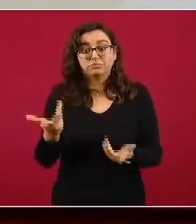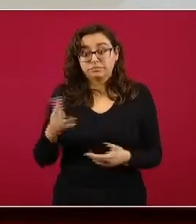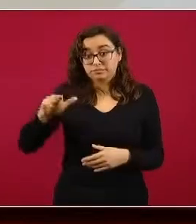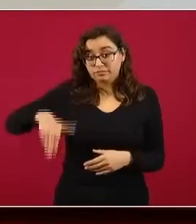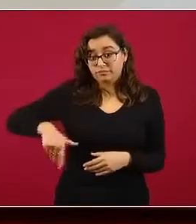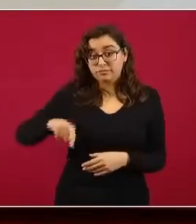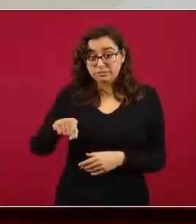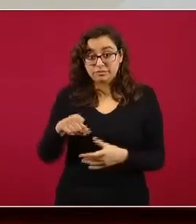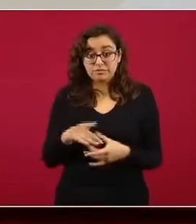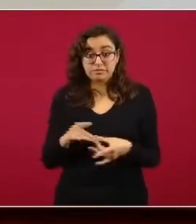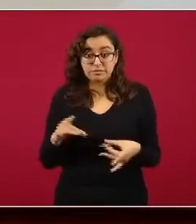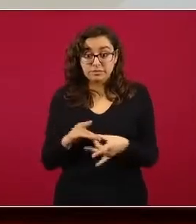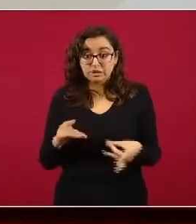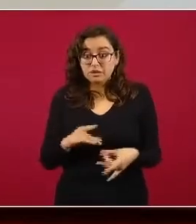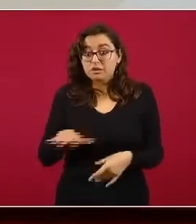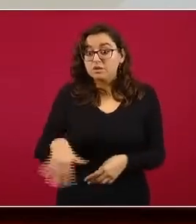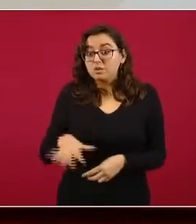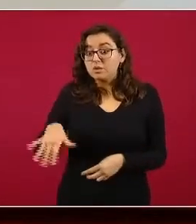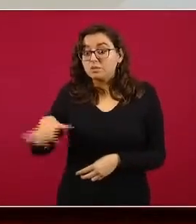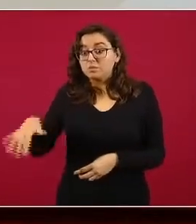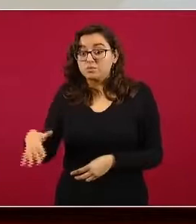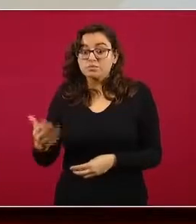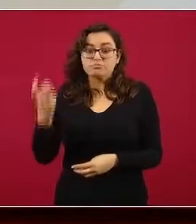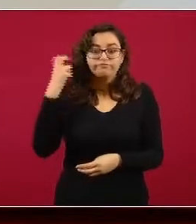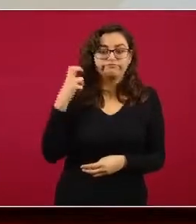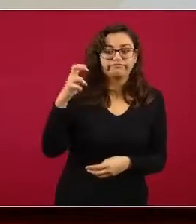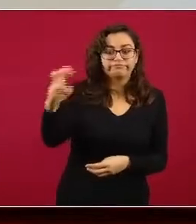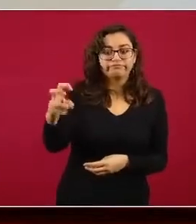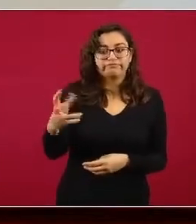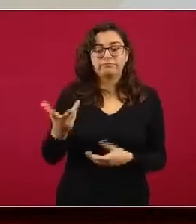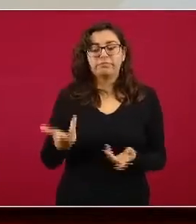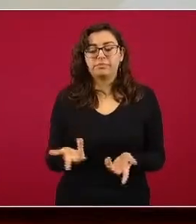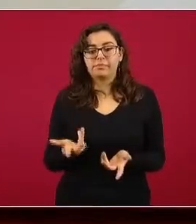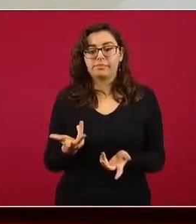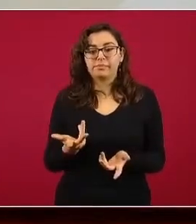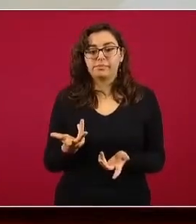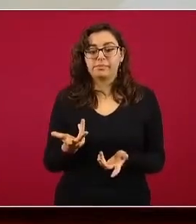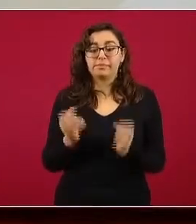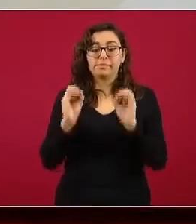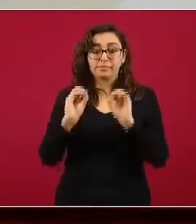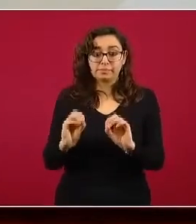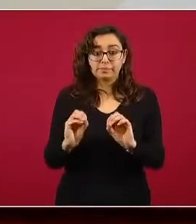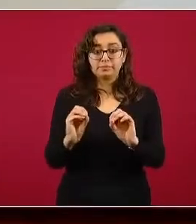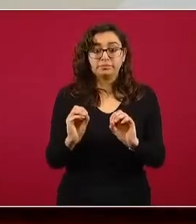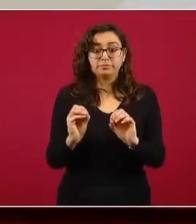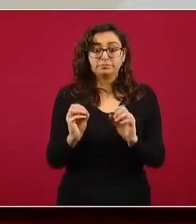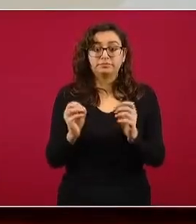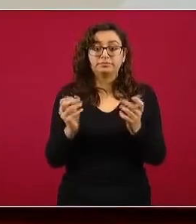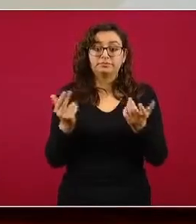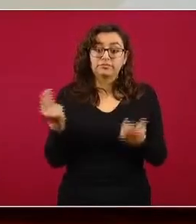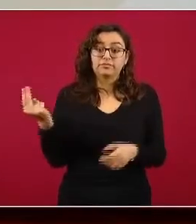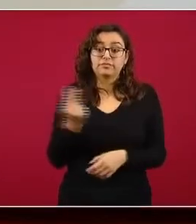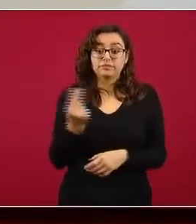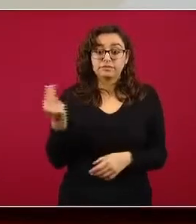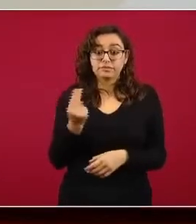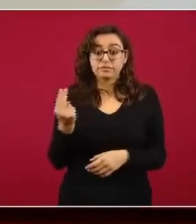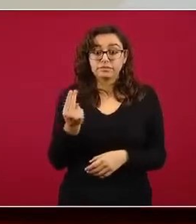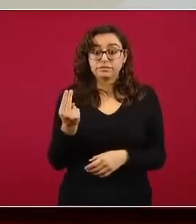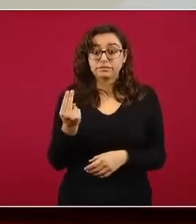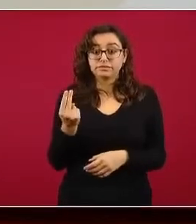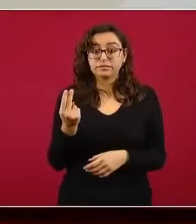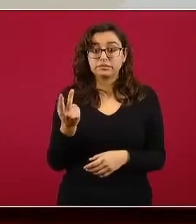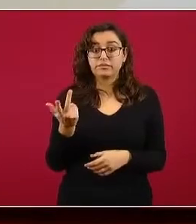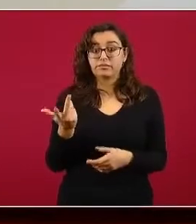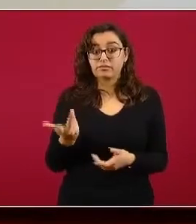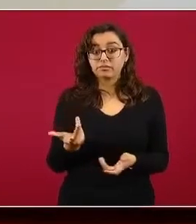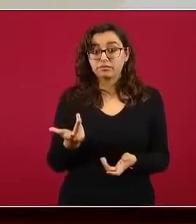lo comentaba en la búsqueda que realizaron o el informe periodístico, o o en su momento pues requiere de una coordinación mucho